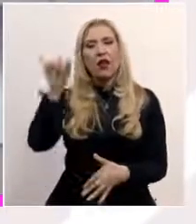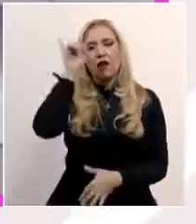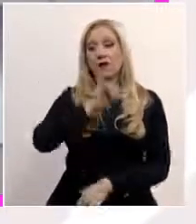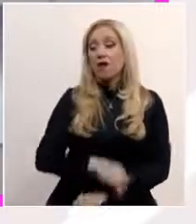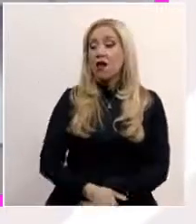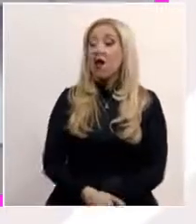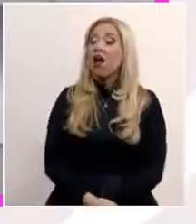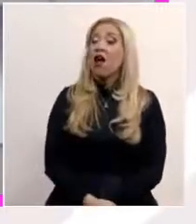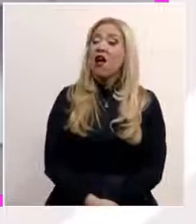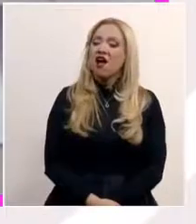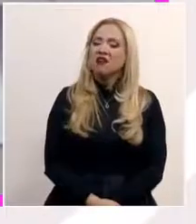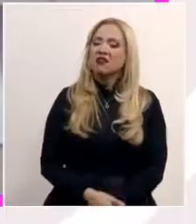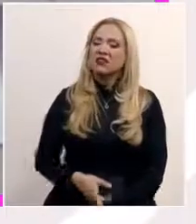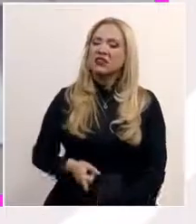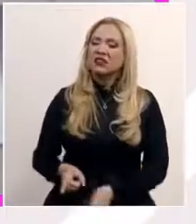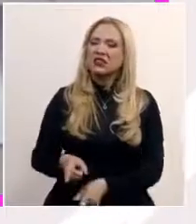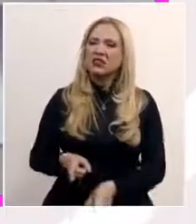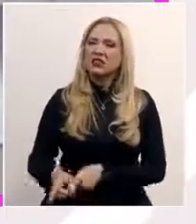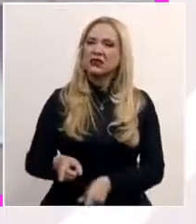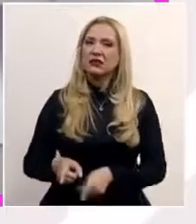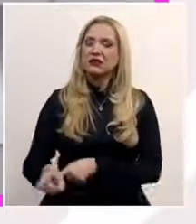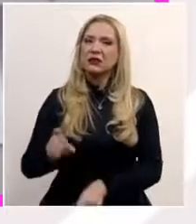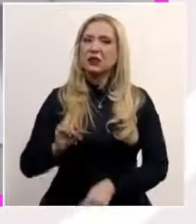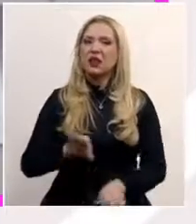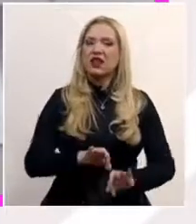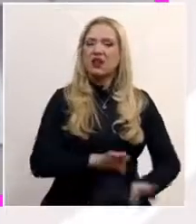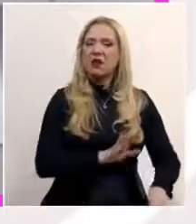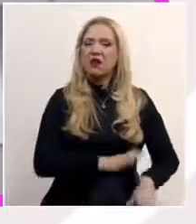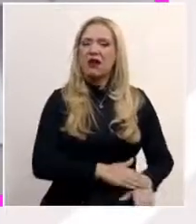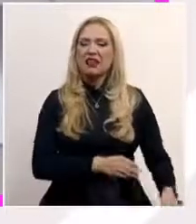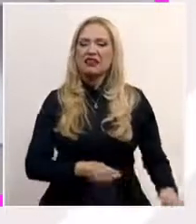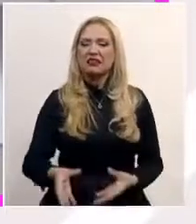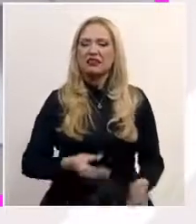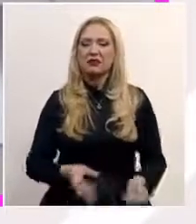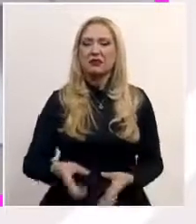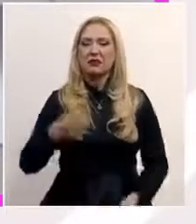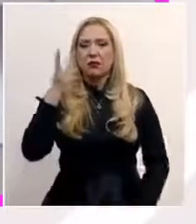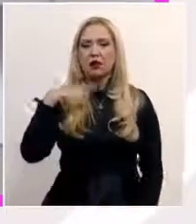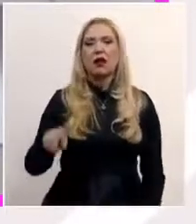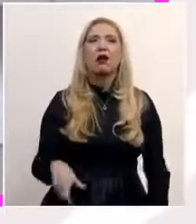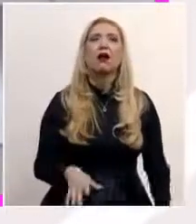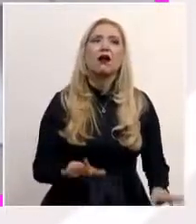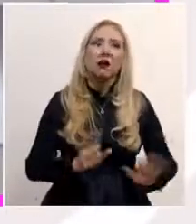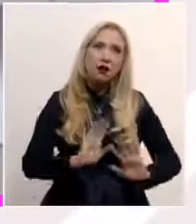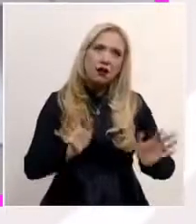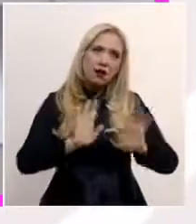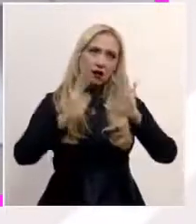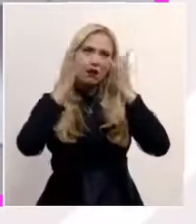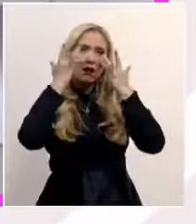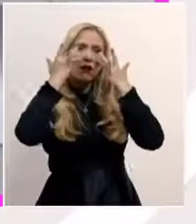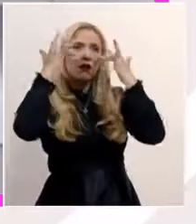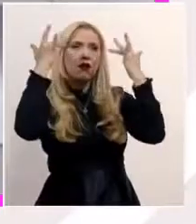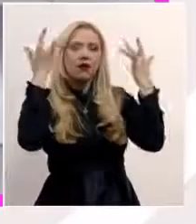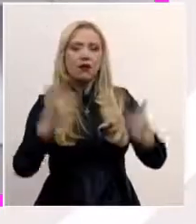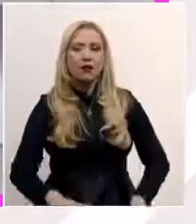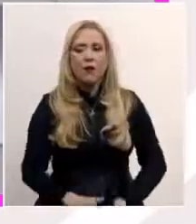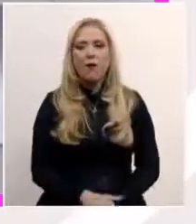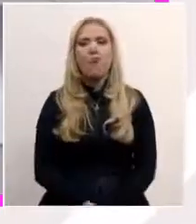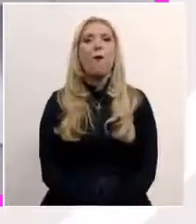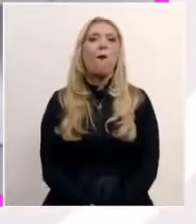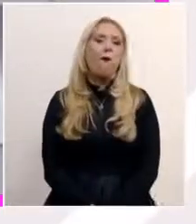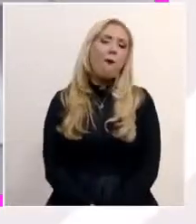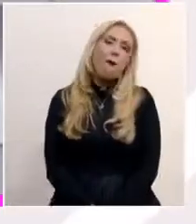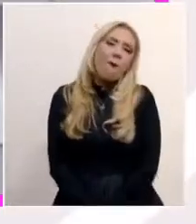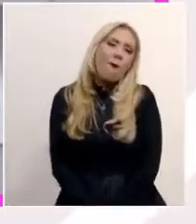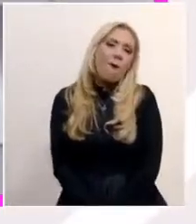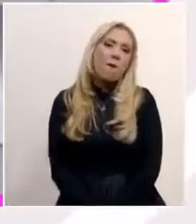una serie de conductas buscando que la persona, pues bueno, renuncie, o en su caso, pues bueno, que se les despida,